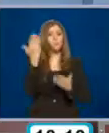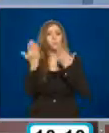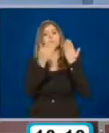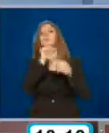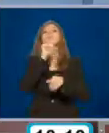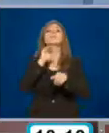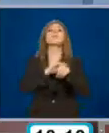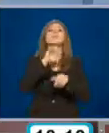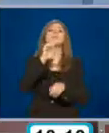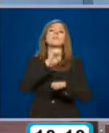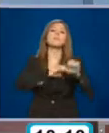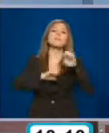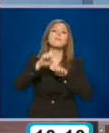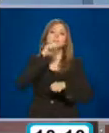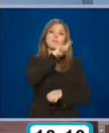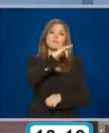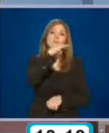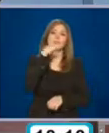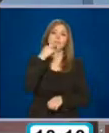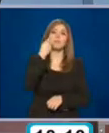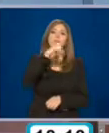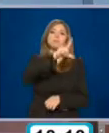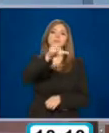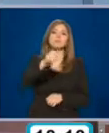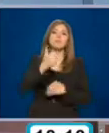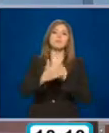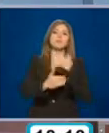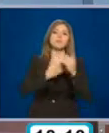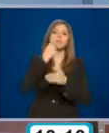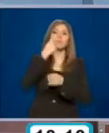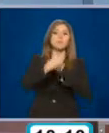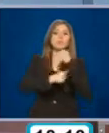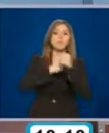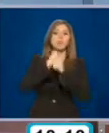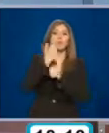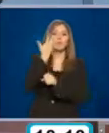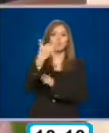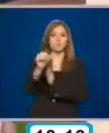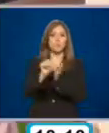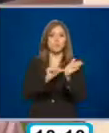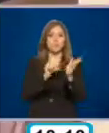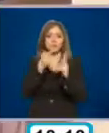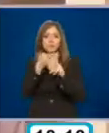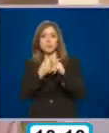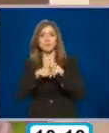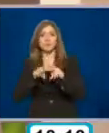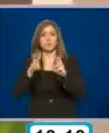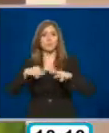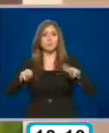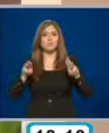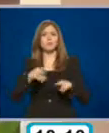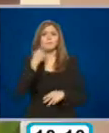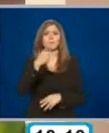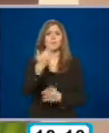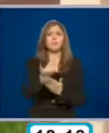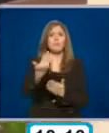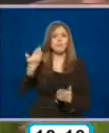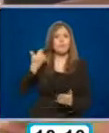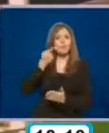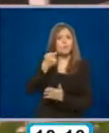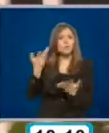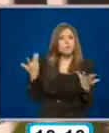ahí en Chile. Sí. Y tienes un año, pues 5 meses en la música. Sí, la verdad, bastante poquito. ¿Pero qué hacías antes? O